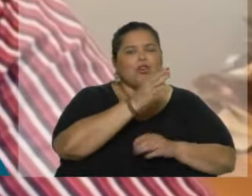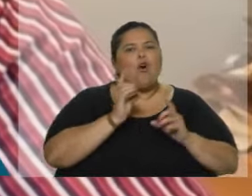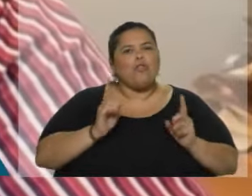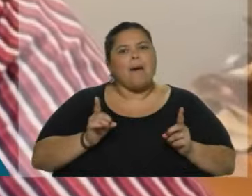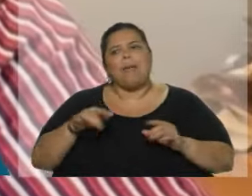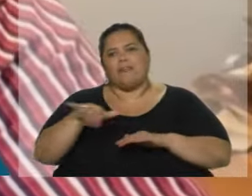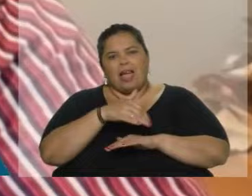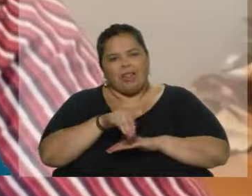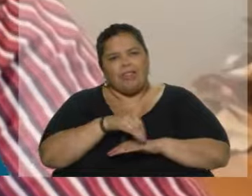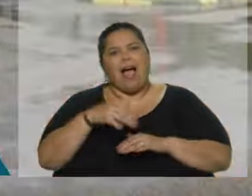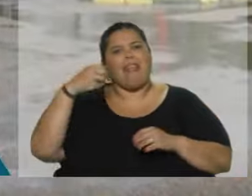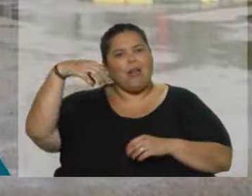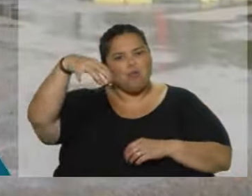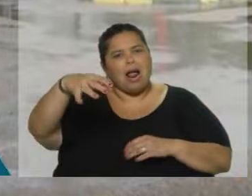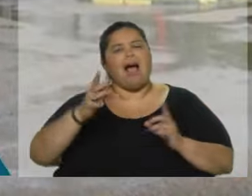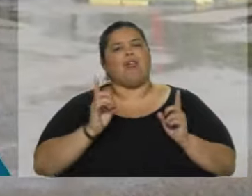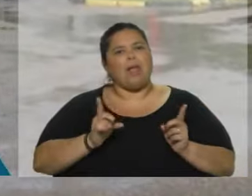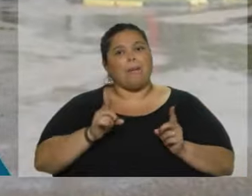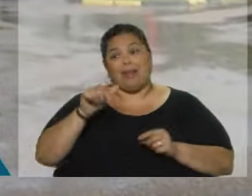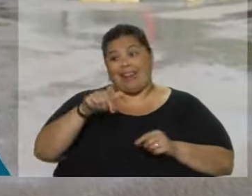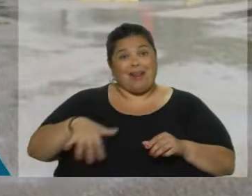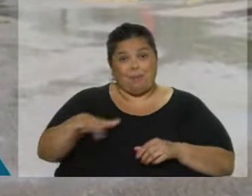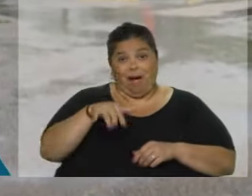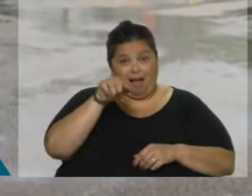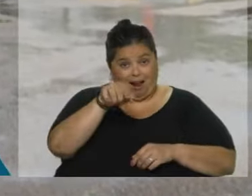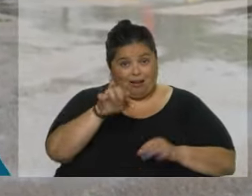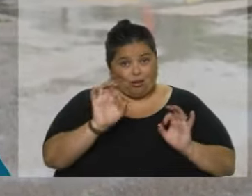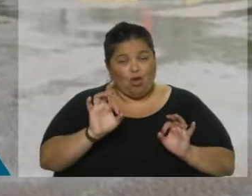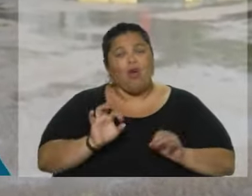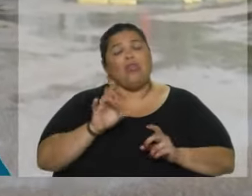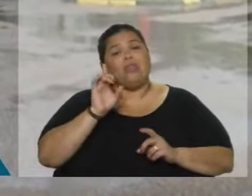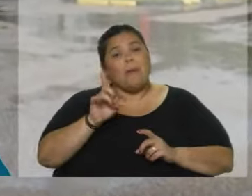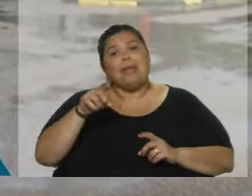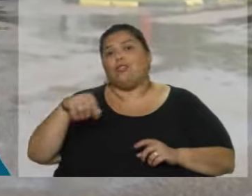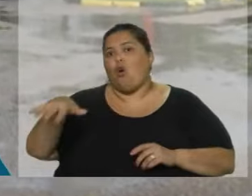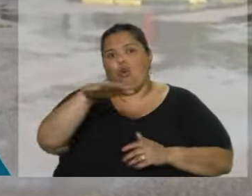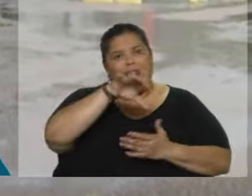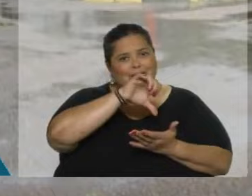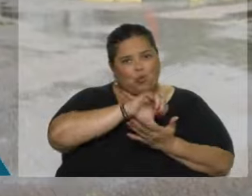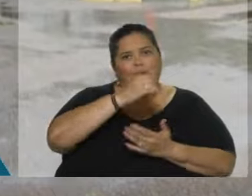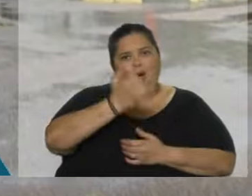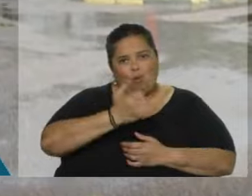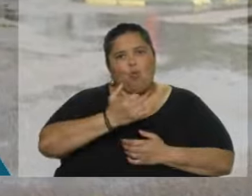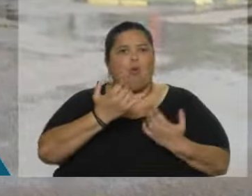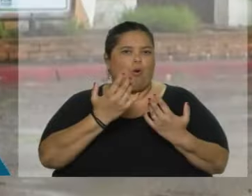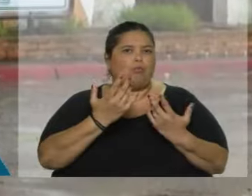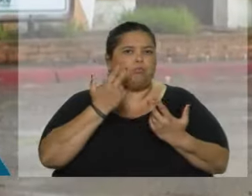vialidad, alumbrado público en Porvenir y en el resto de la ciudad también, en donde hubo zonas